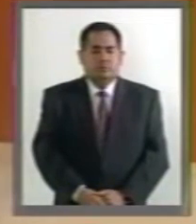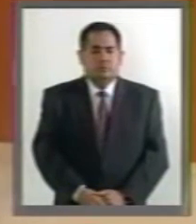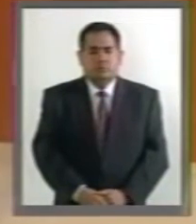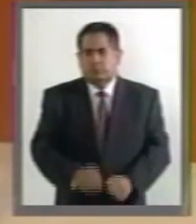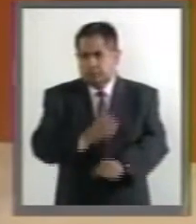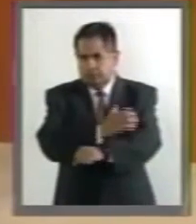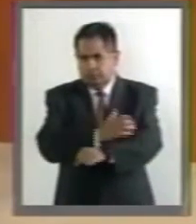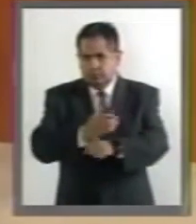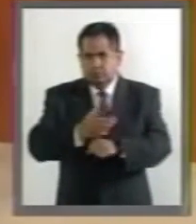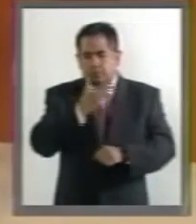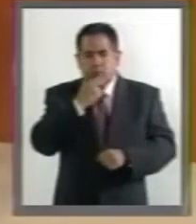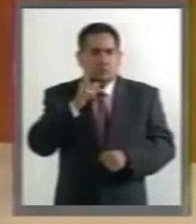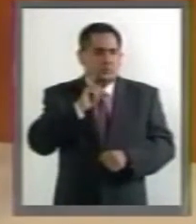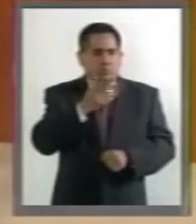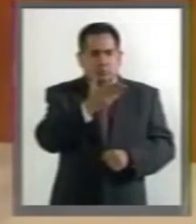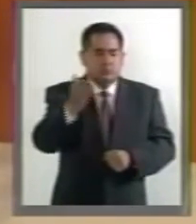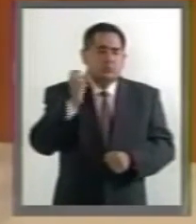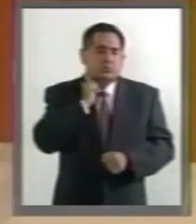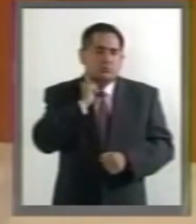Compañeras y compañeros senadores,